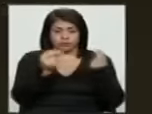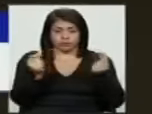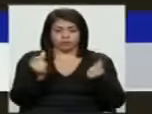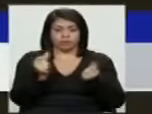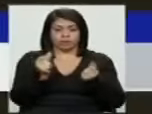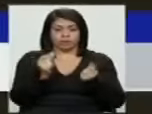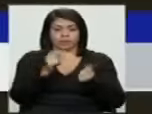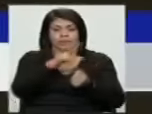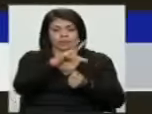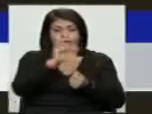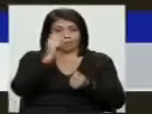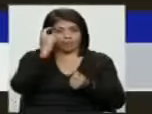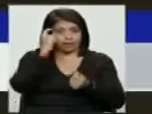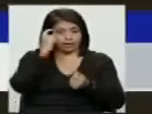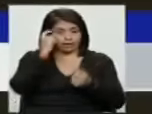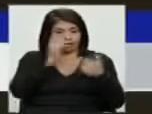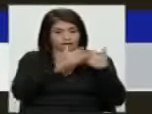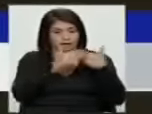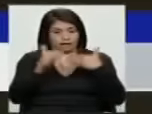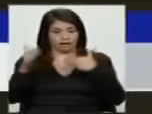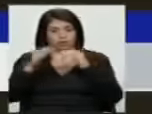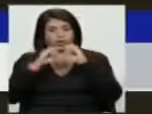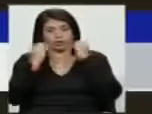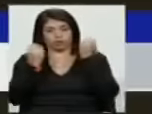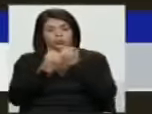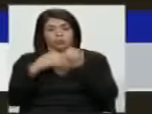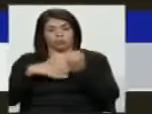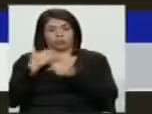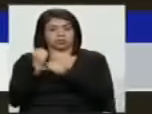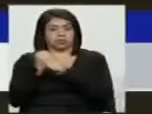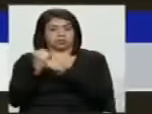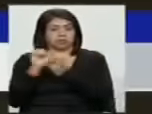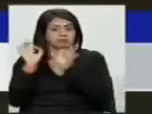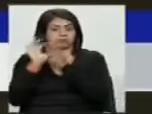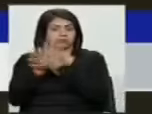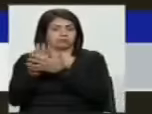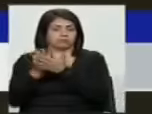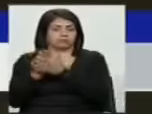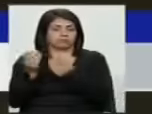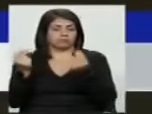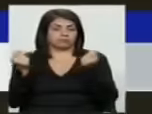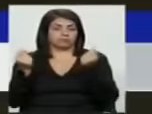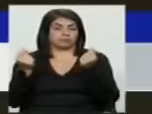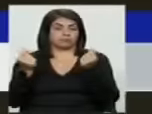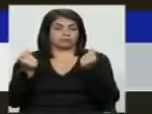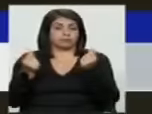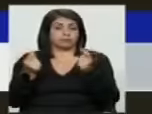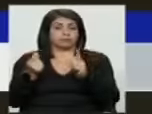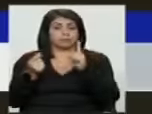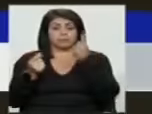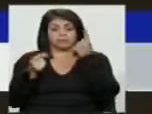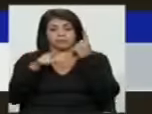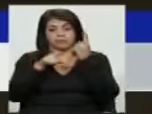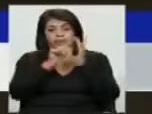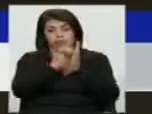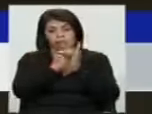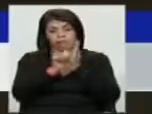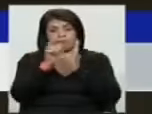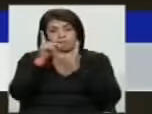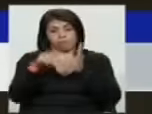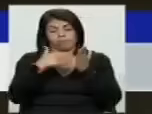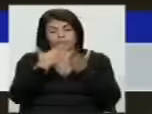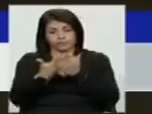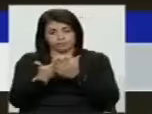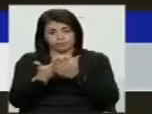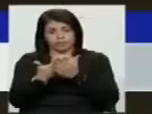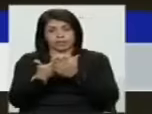El fondo, bueno, la ONG puede comenzar a funcionar sin ningún problema. Entonces, este artículo debe decir